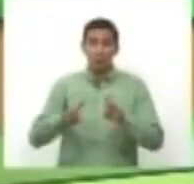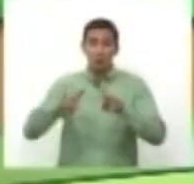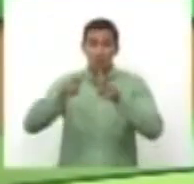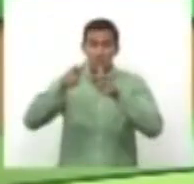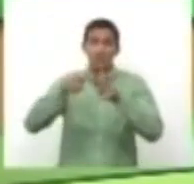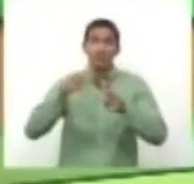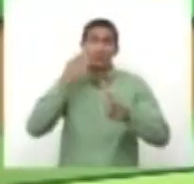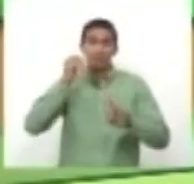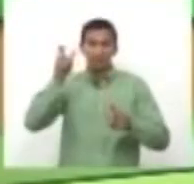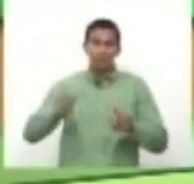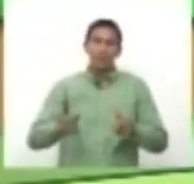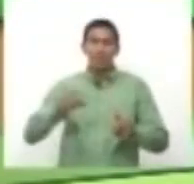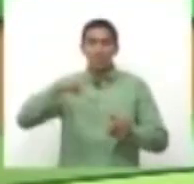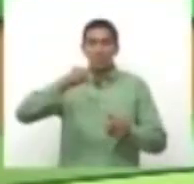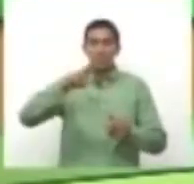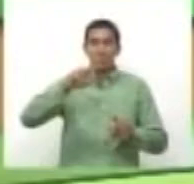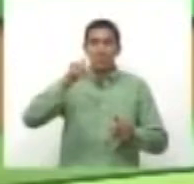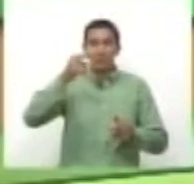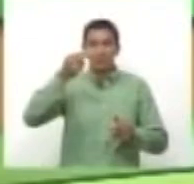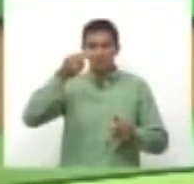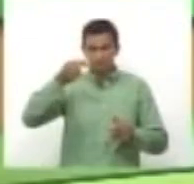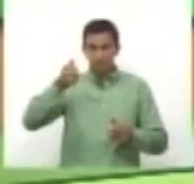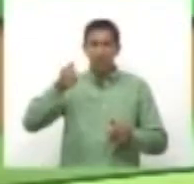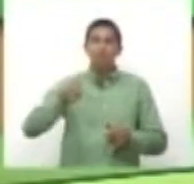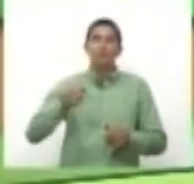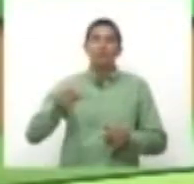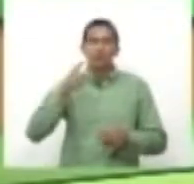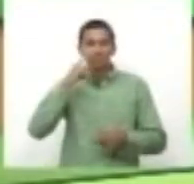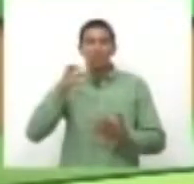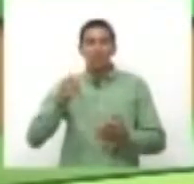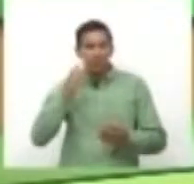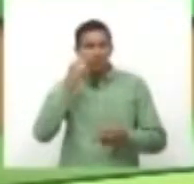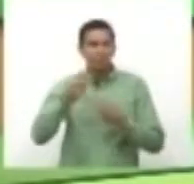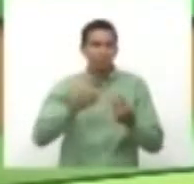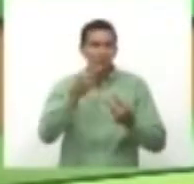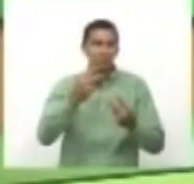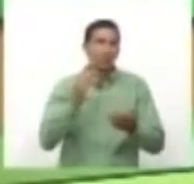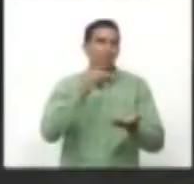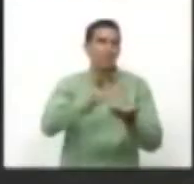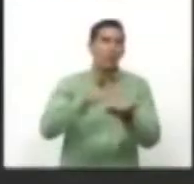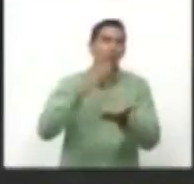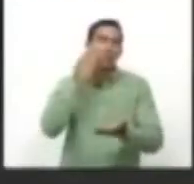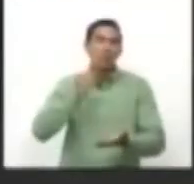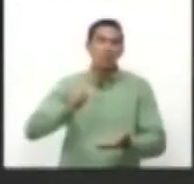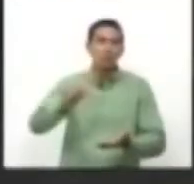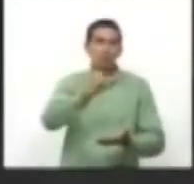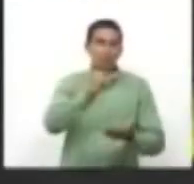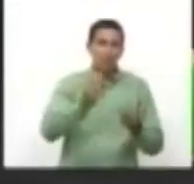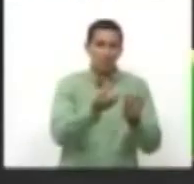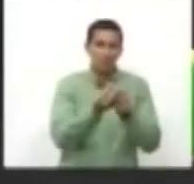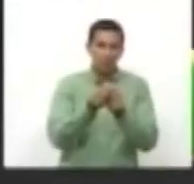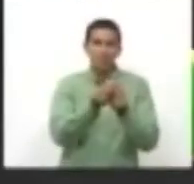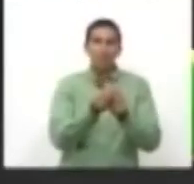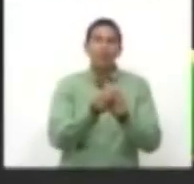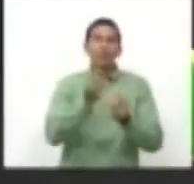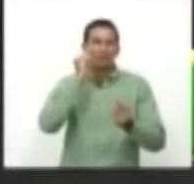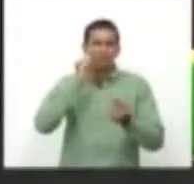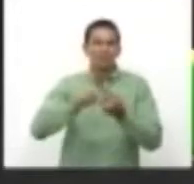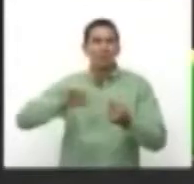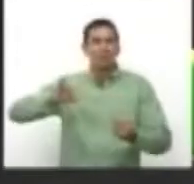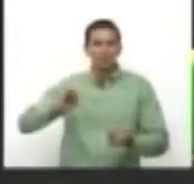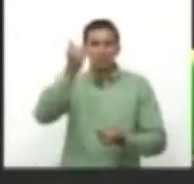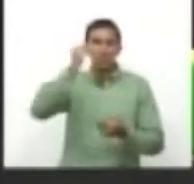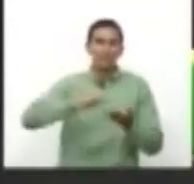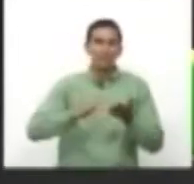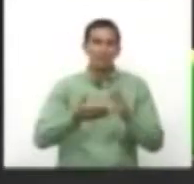por el Sí a la Paz. En la primera actividad visitó a las mujeres de Fundeca. La representante a la Cámara, Marta Villalba,